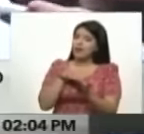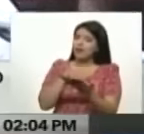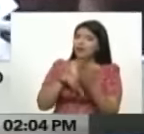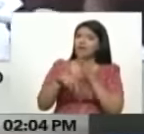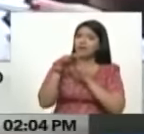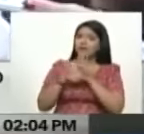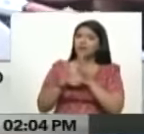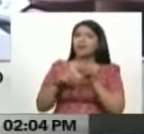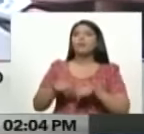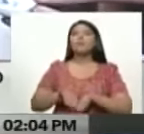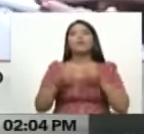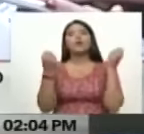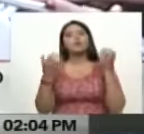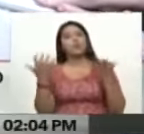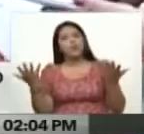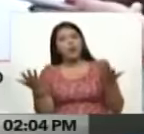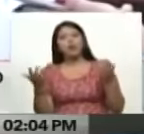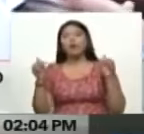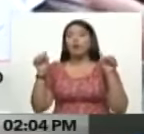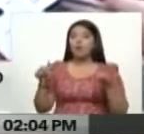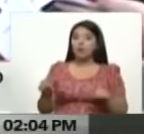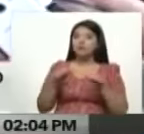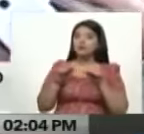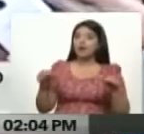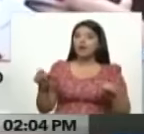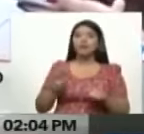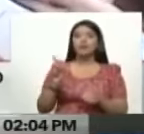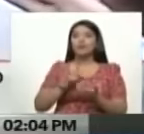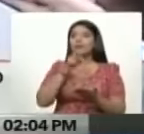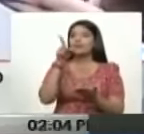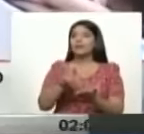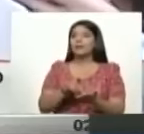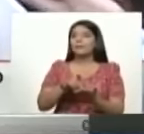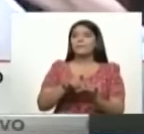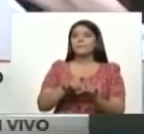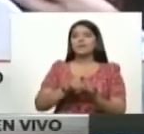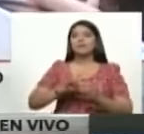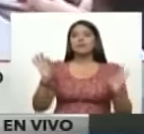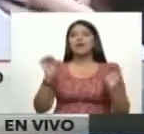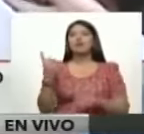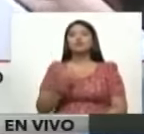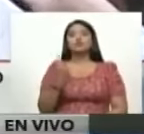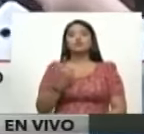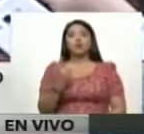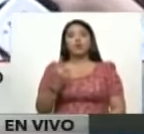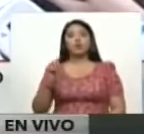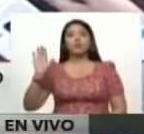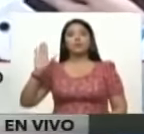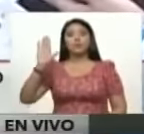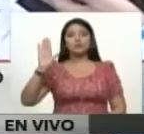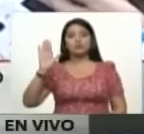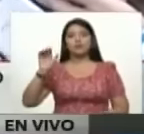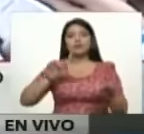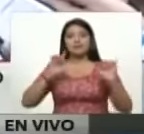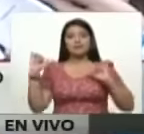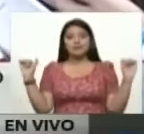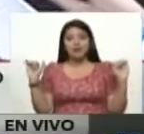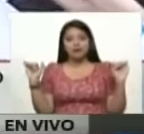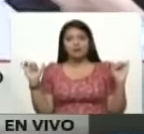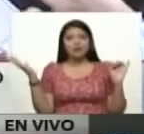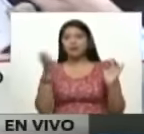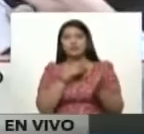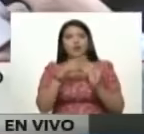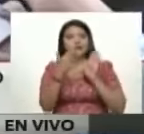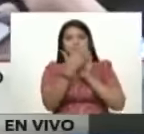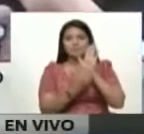La violación es que hoy se instala y no tiene que darle derecho a palabra a nadie más. Es solo de instalación. Así está establecido aquí.